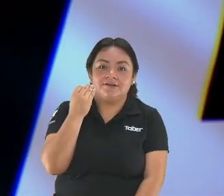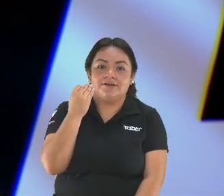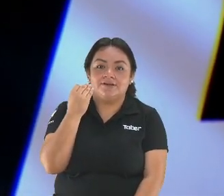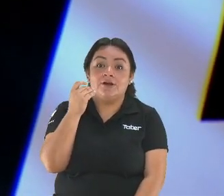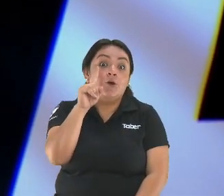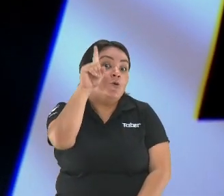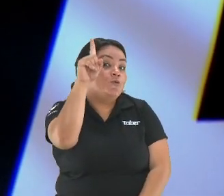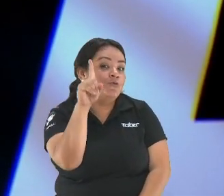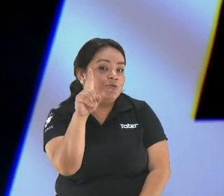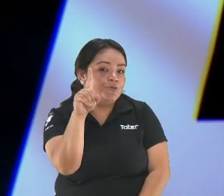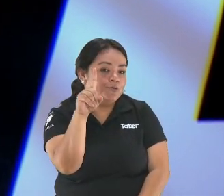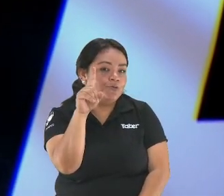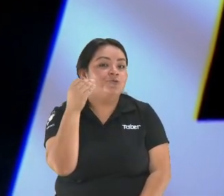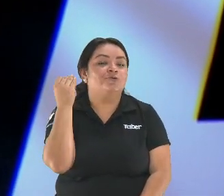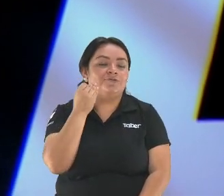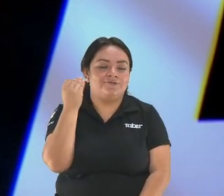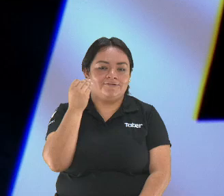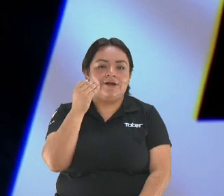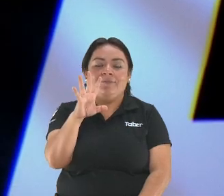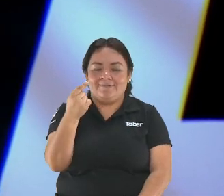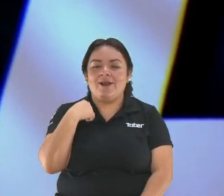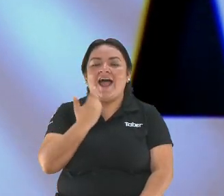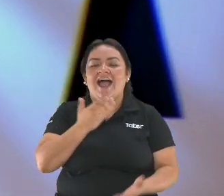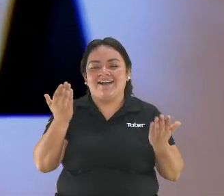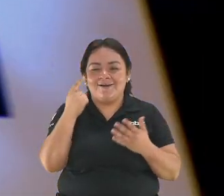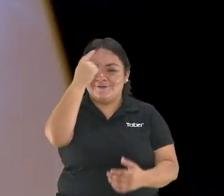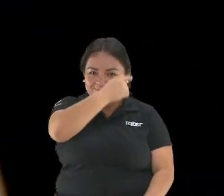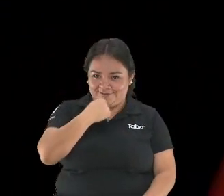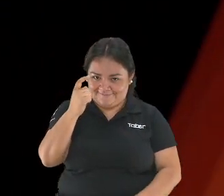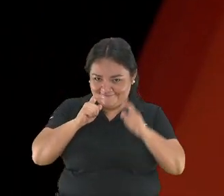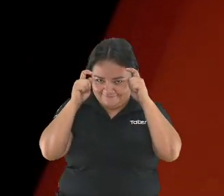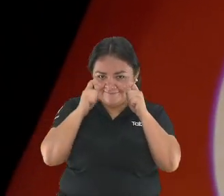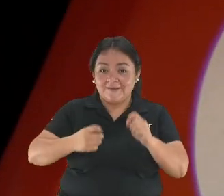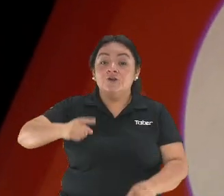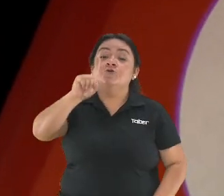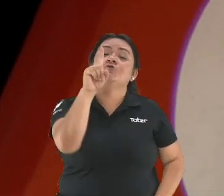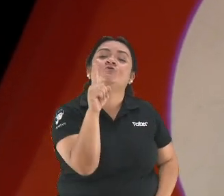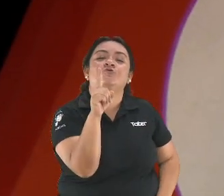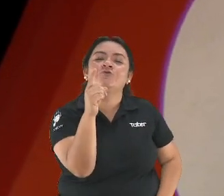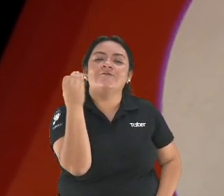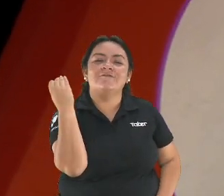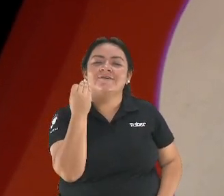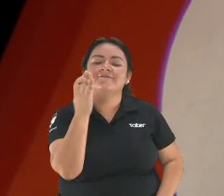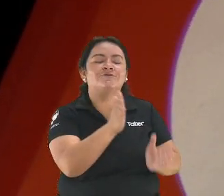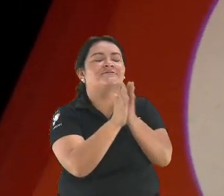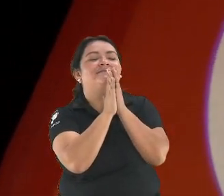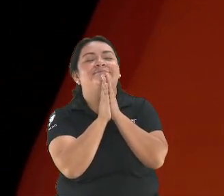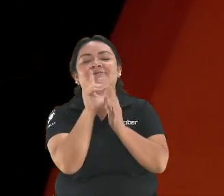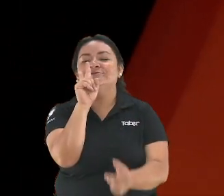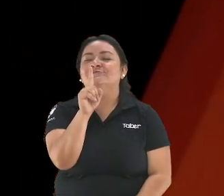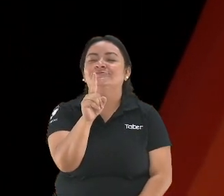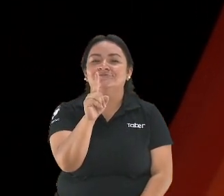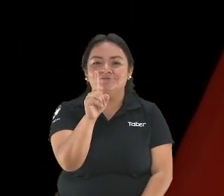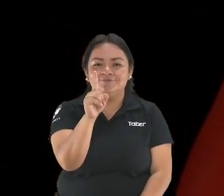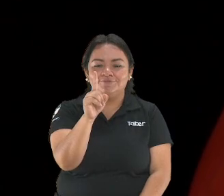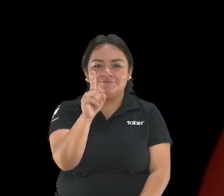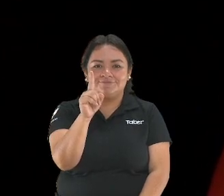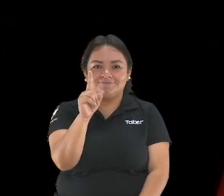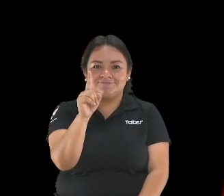cuántos hermanos no pero háganlo con la intención que les un favor te pido 1